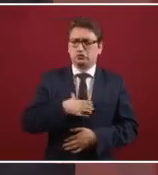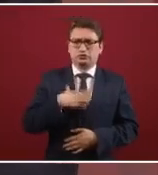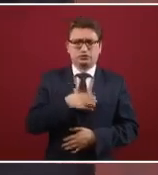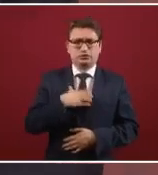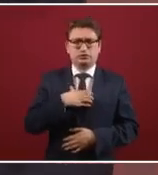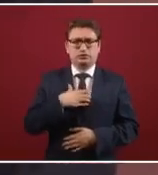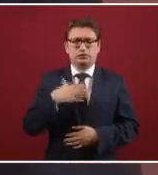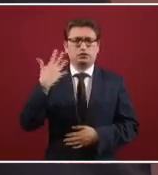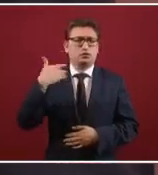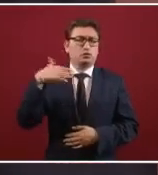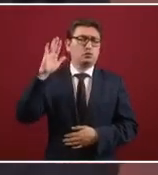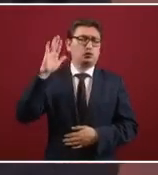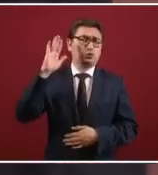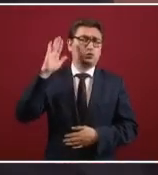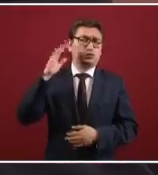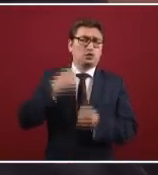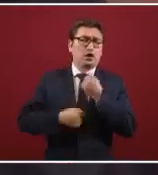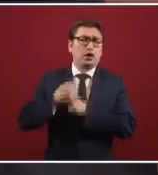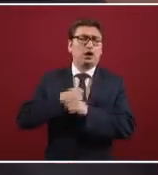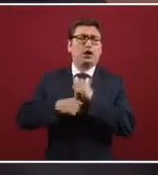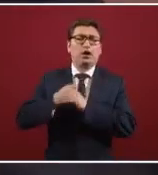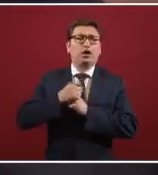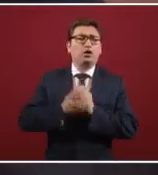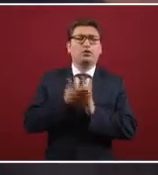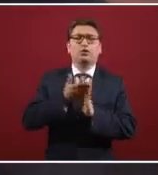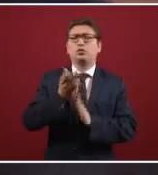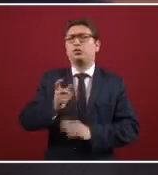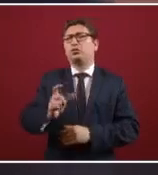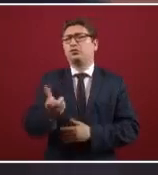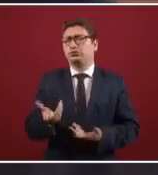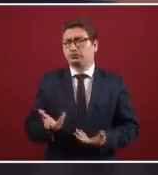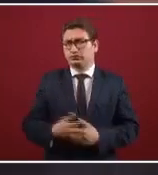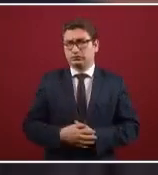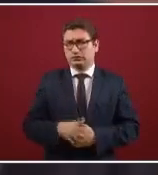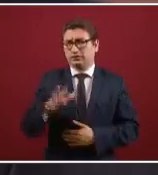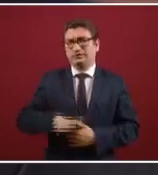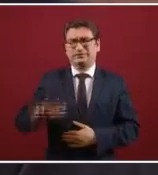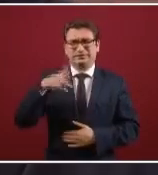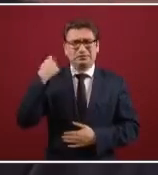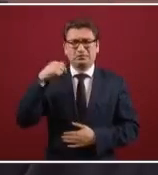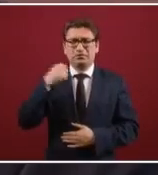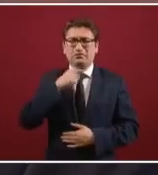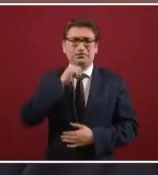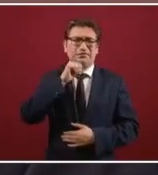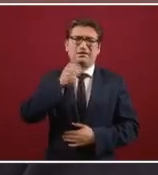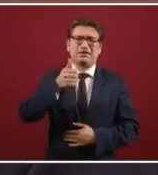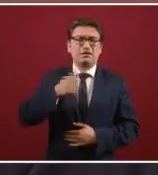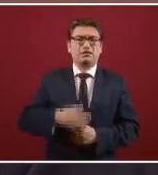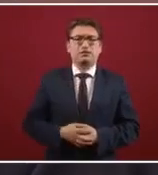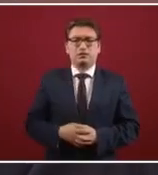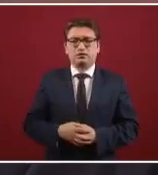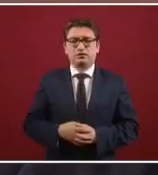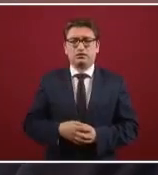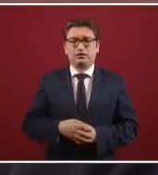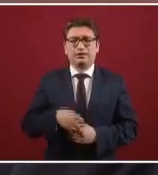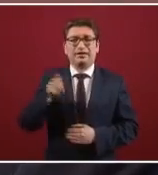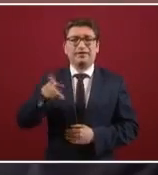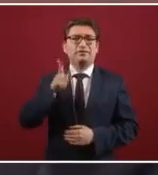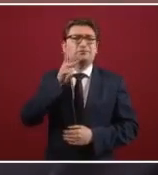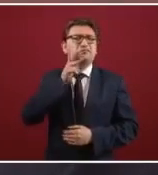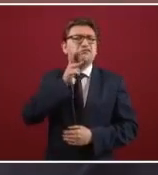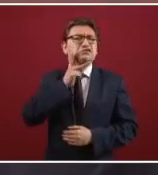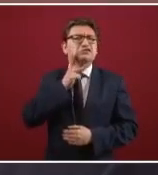cuando no hay una inversión así en tabasco se han dedicado nada más a sacar petróleo